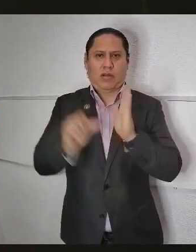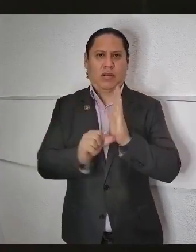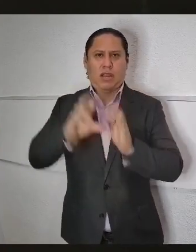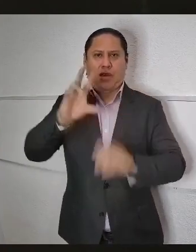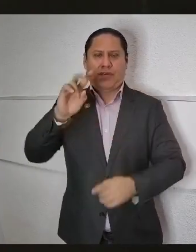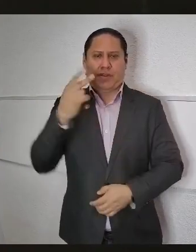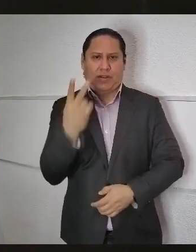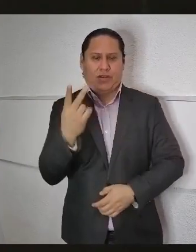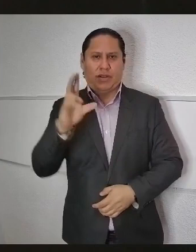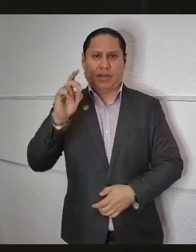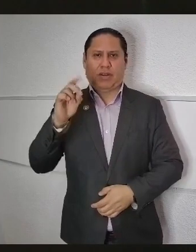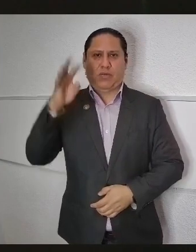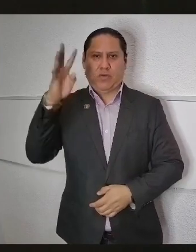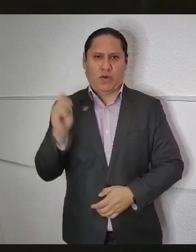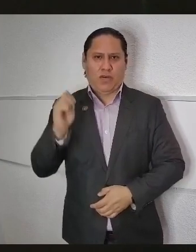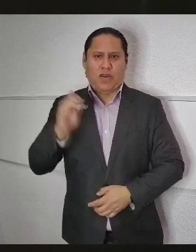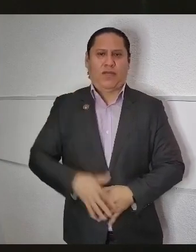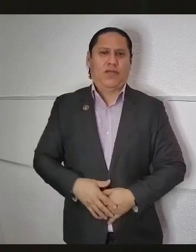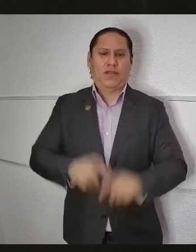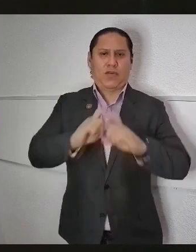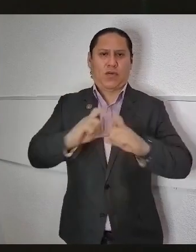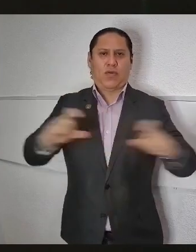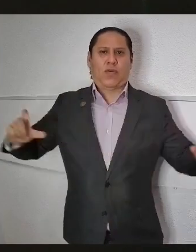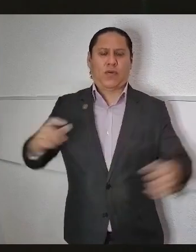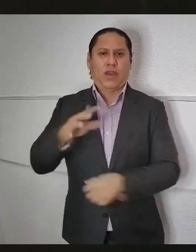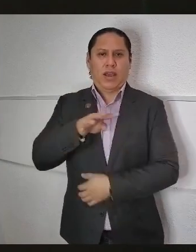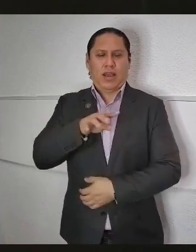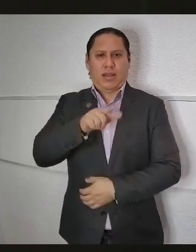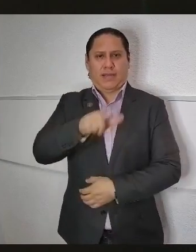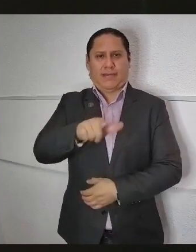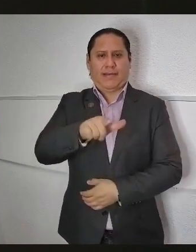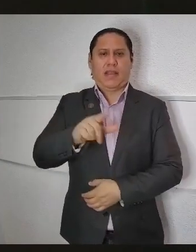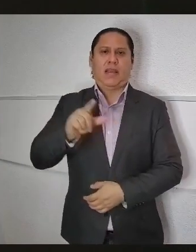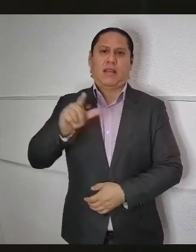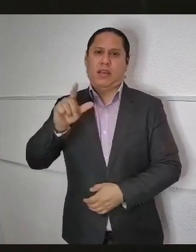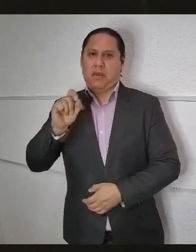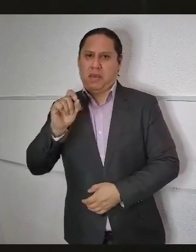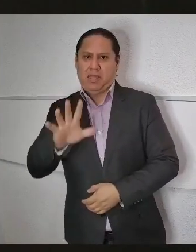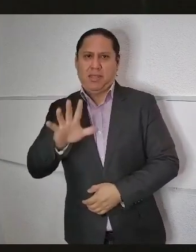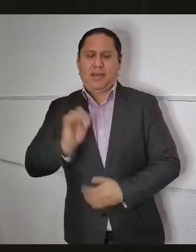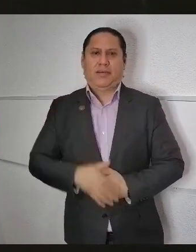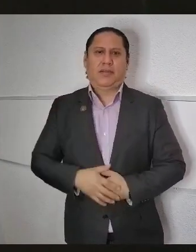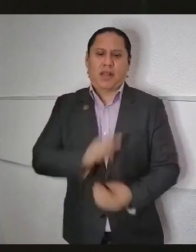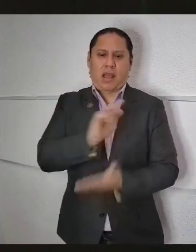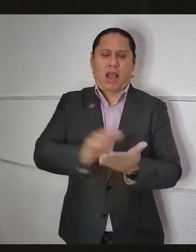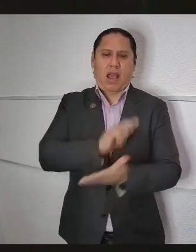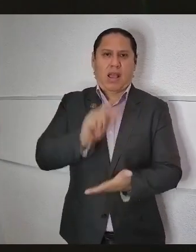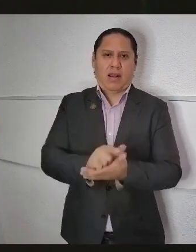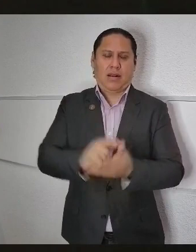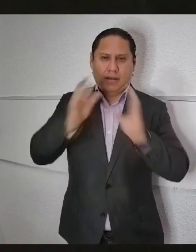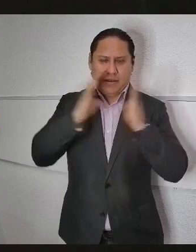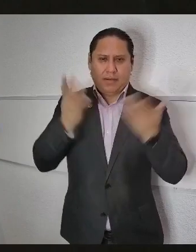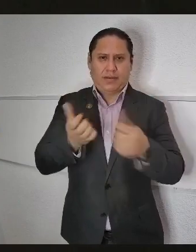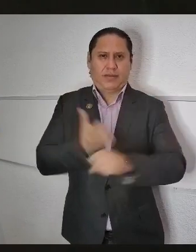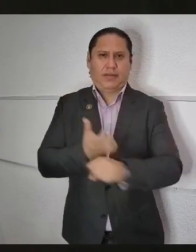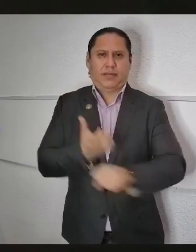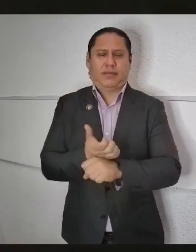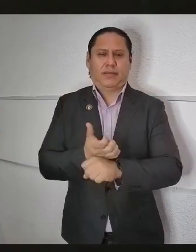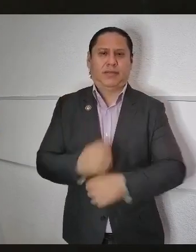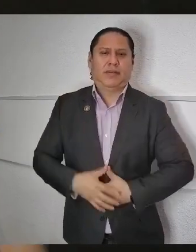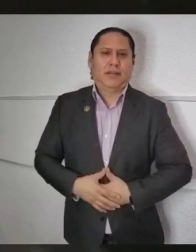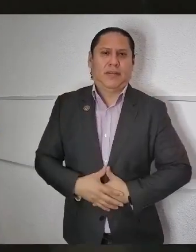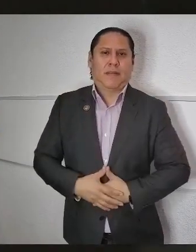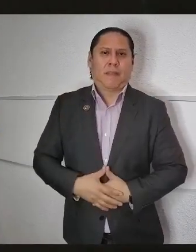artículos 32 y 39, fracción 17 y 25 de la Ley Orgánica del Congreso del